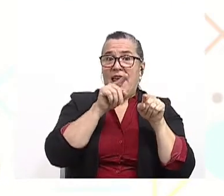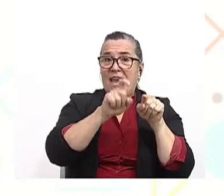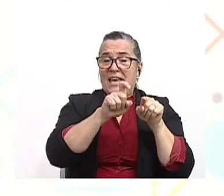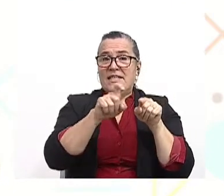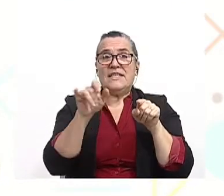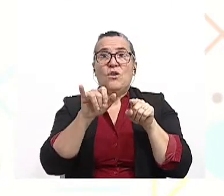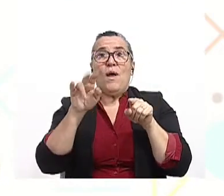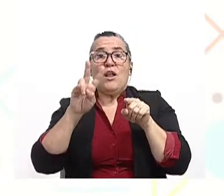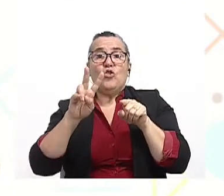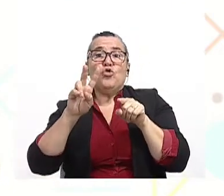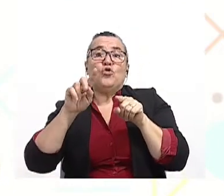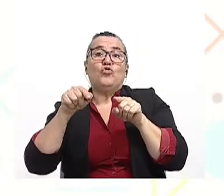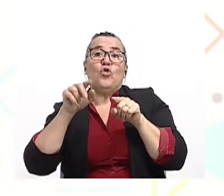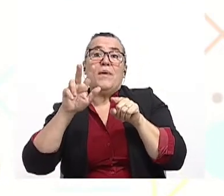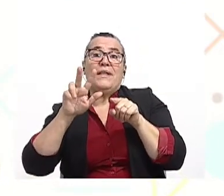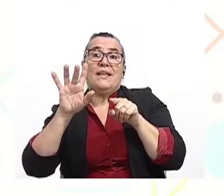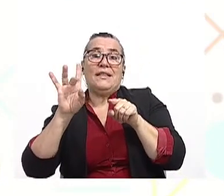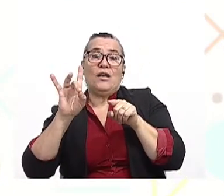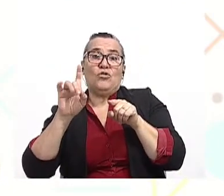2,38x más